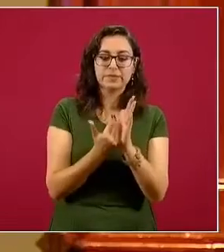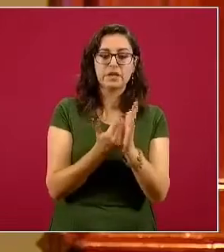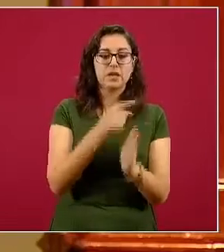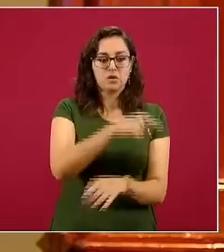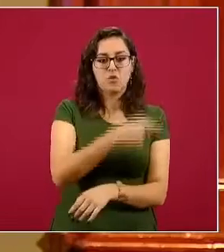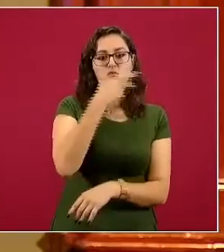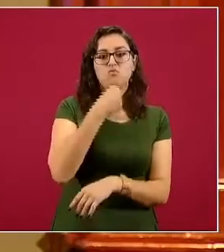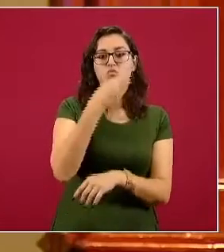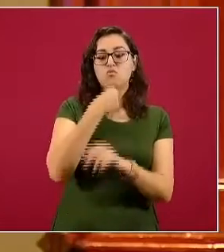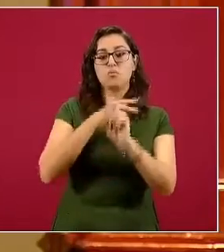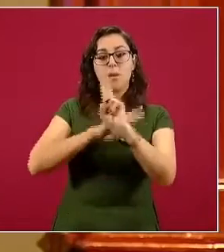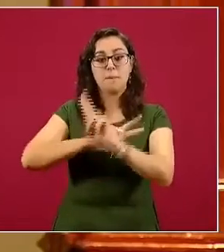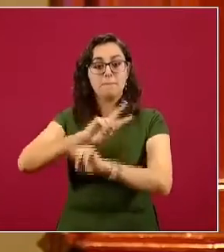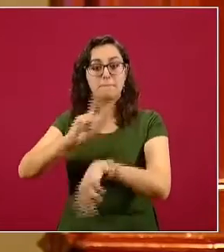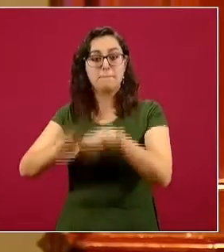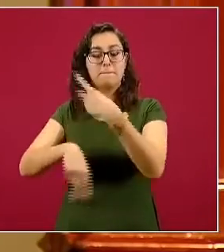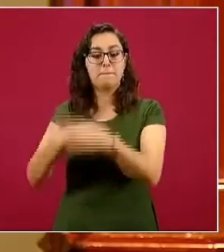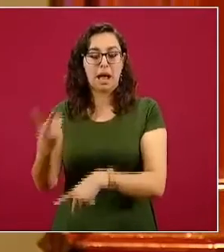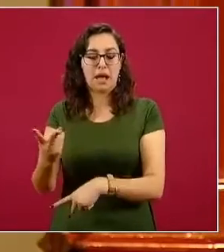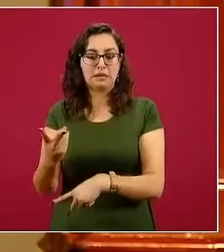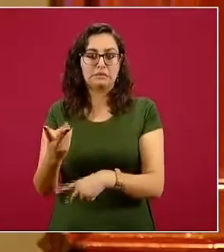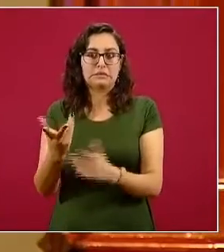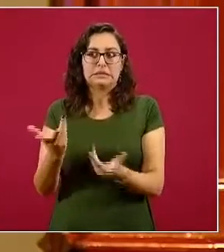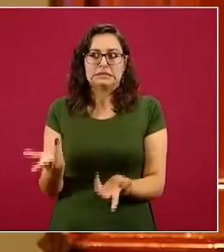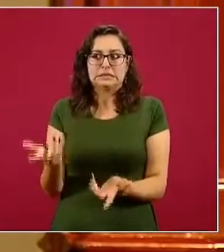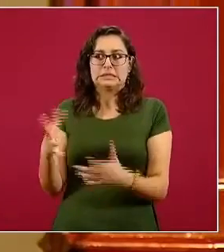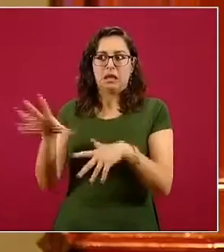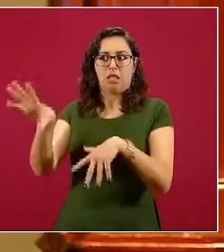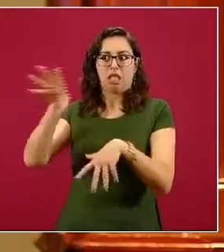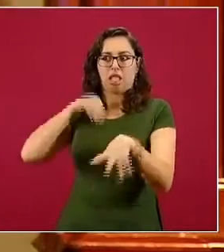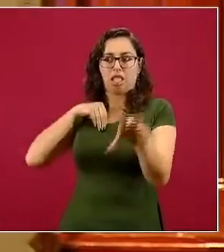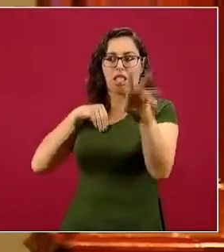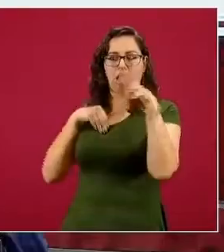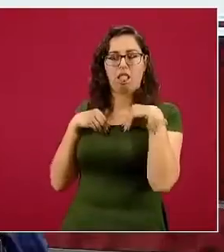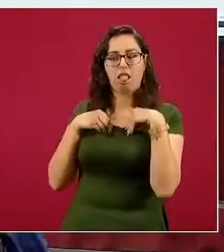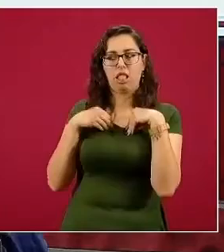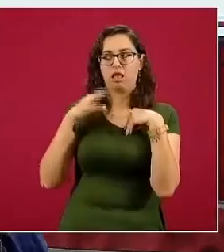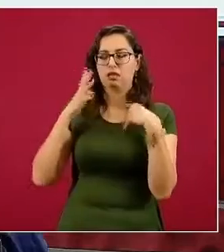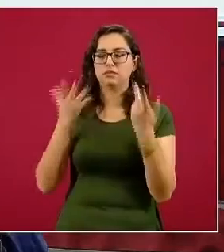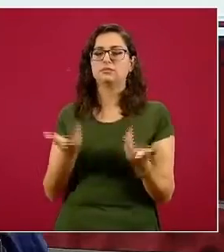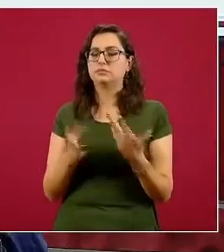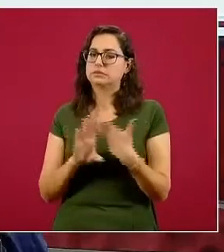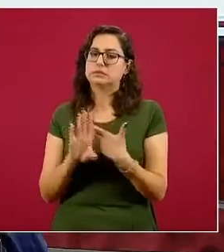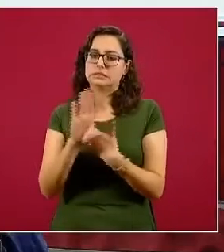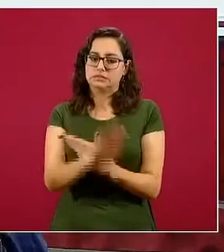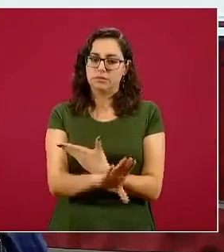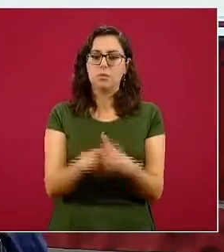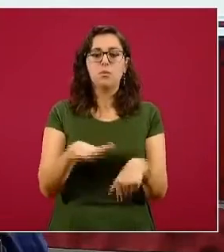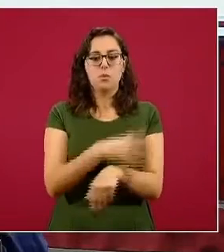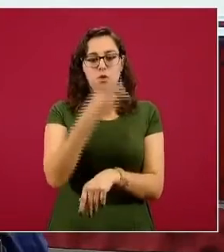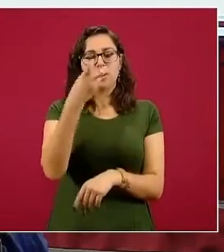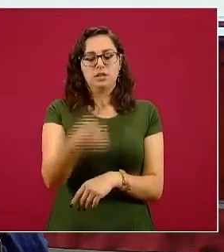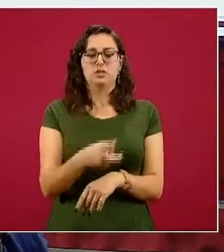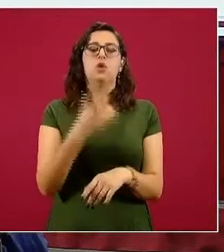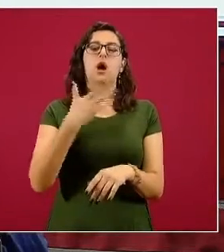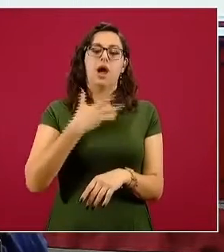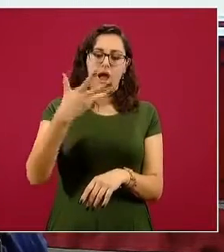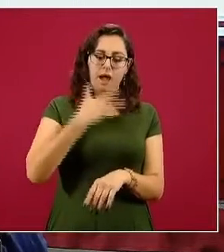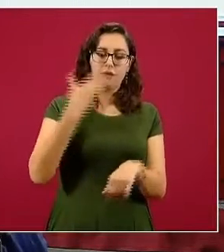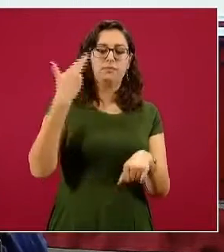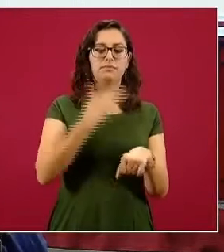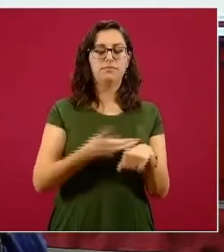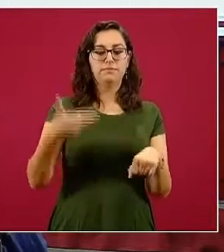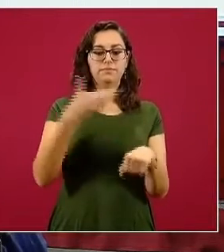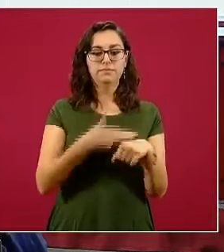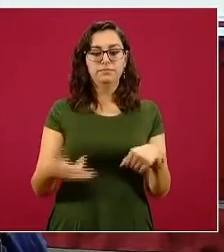los usuarios sin temor a ser contagiados. Por lo cual se han implementado obviamente